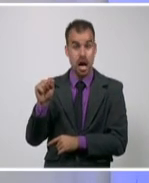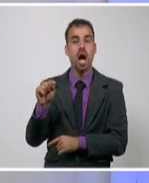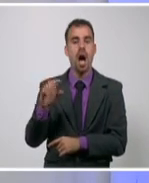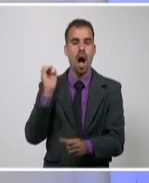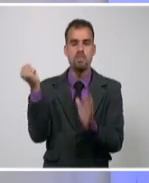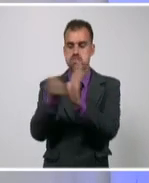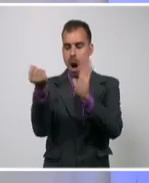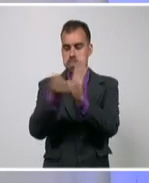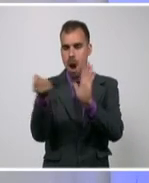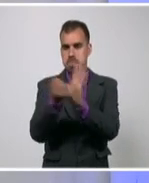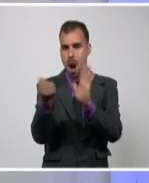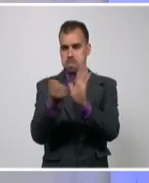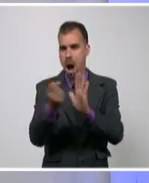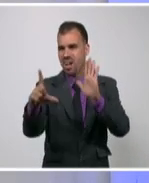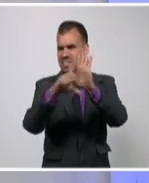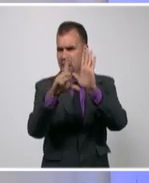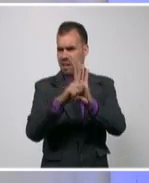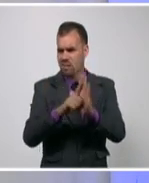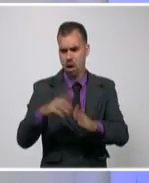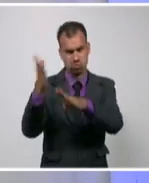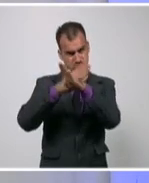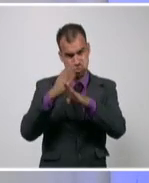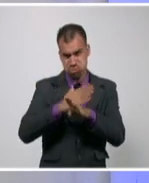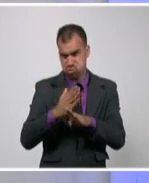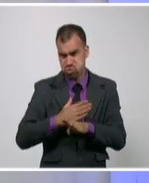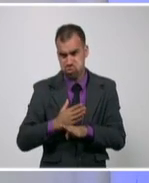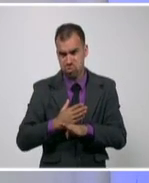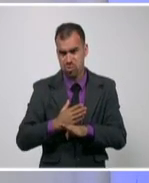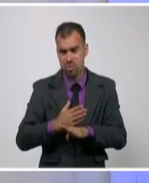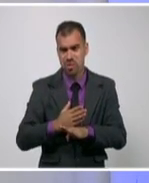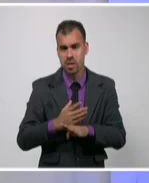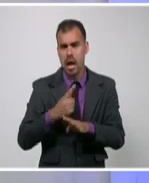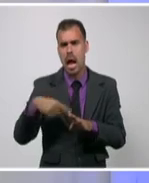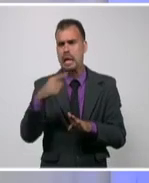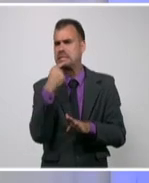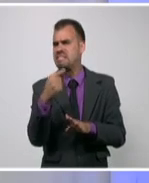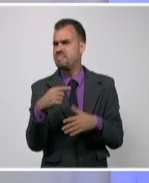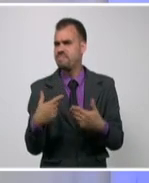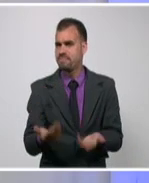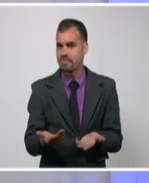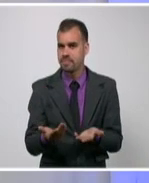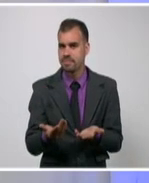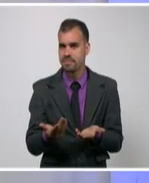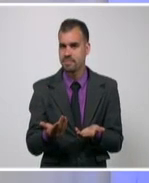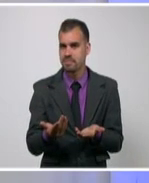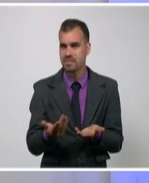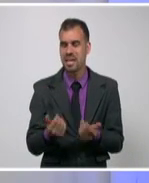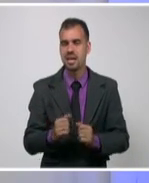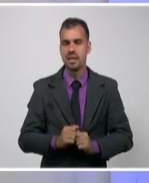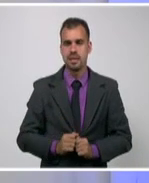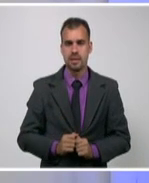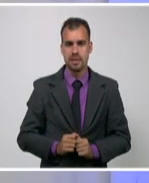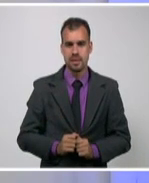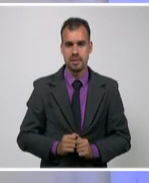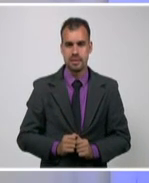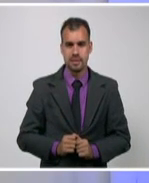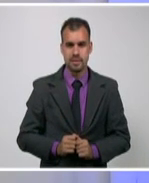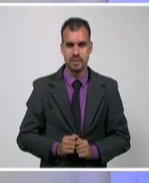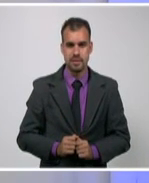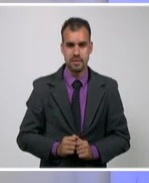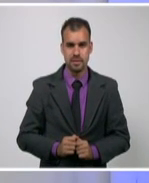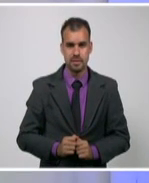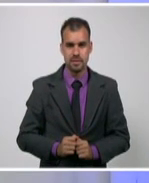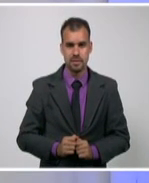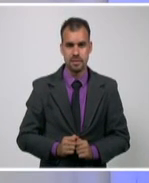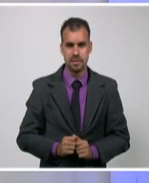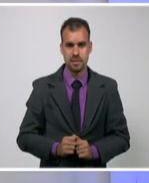y enmiendas muy específicas que explicitaban y señalaban que no sería destinada ninguna partida para